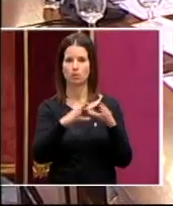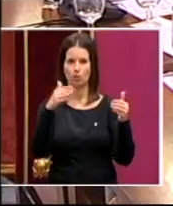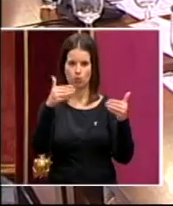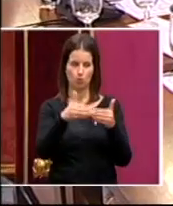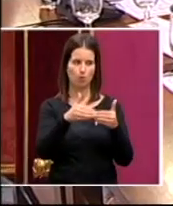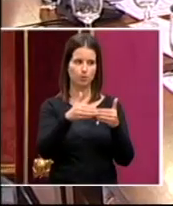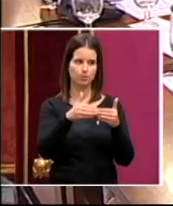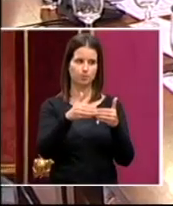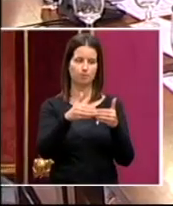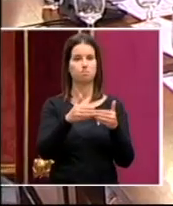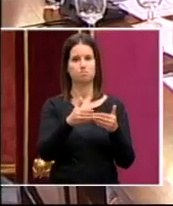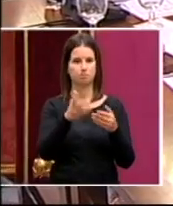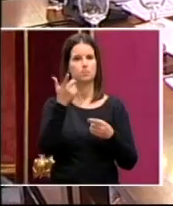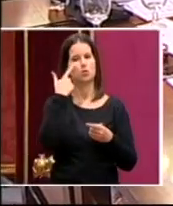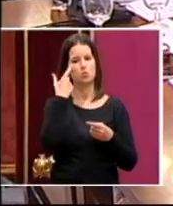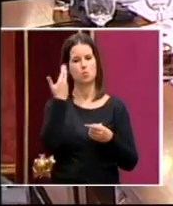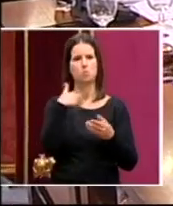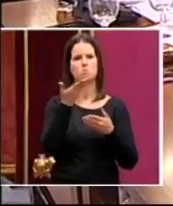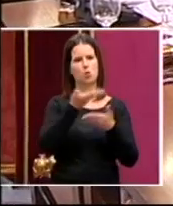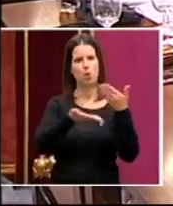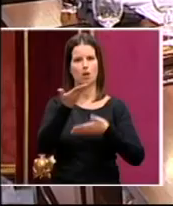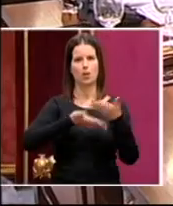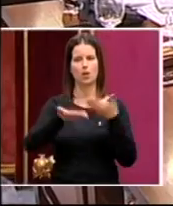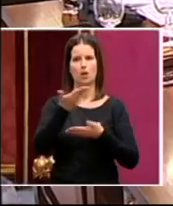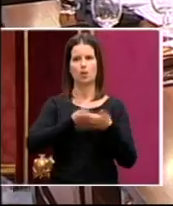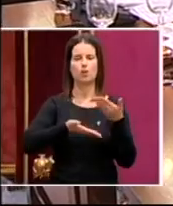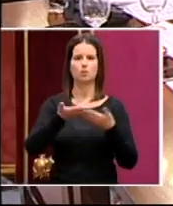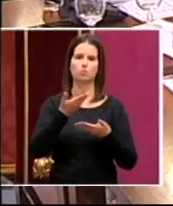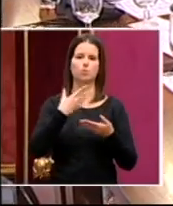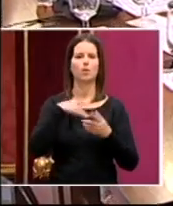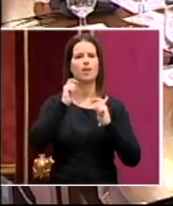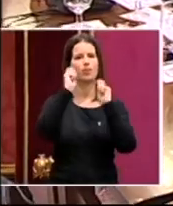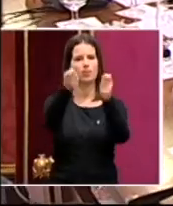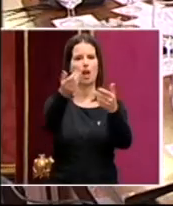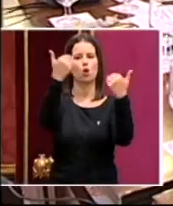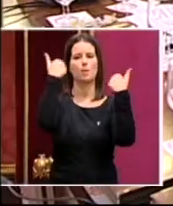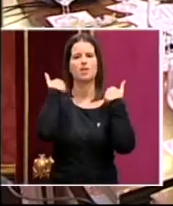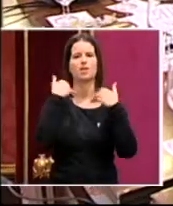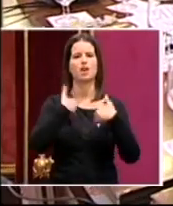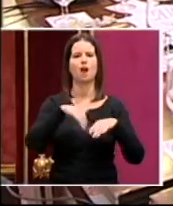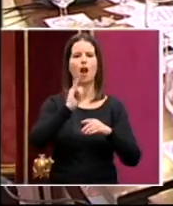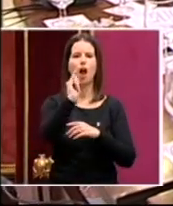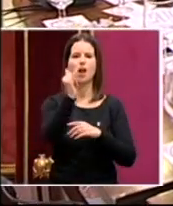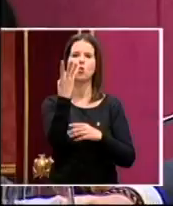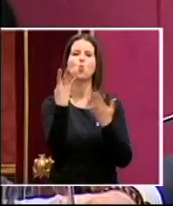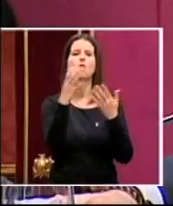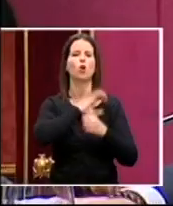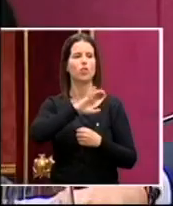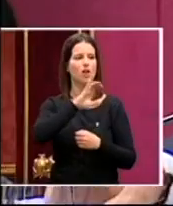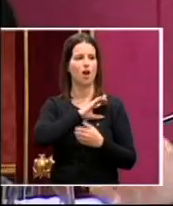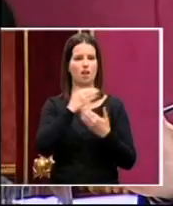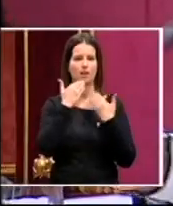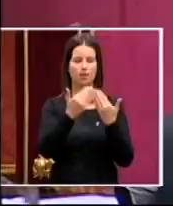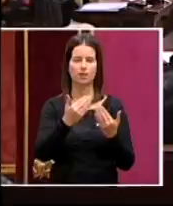de gobierno. Y como lo veo tan colaborador, pues que le den alguna competencia y ya tienen 9 concejales al señor Puentedura. Muchas gracias.